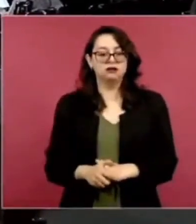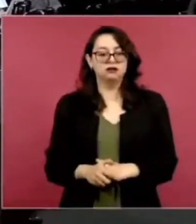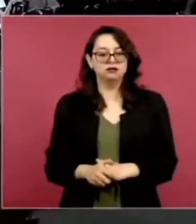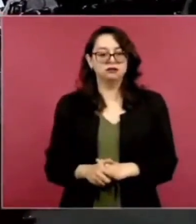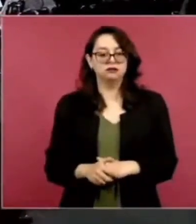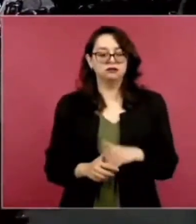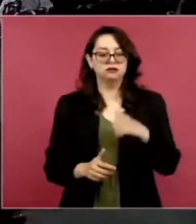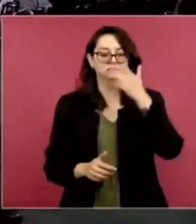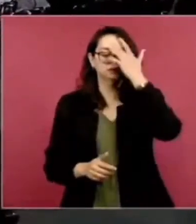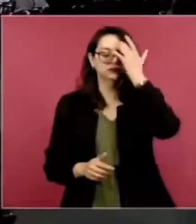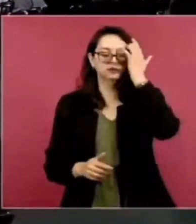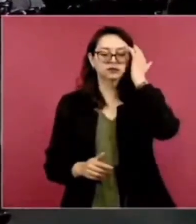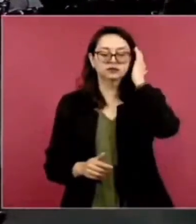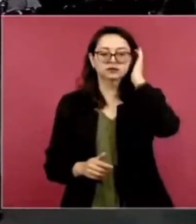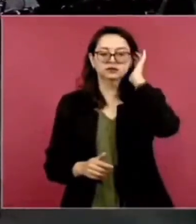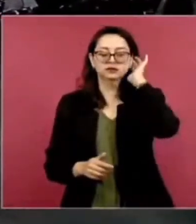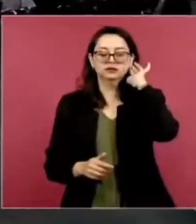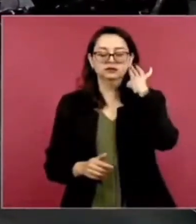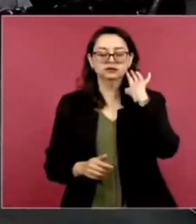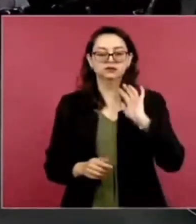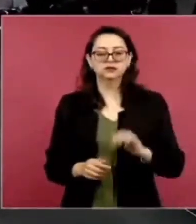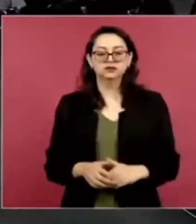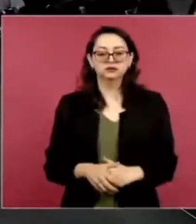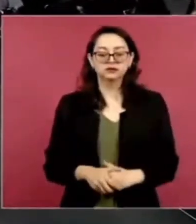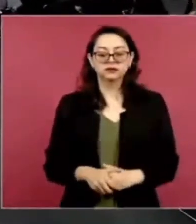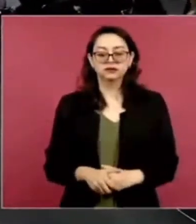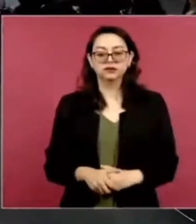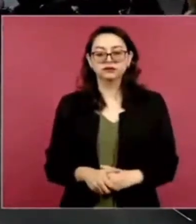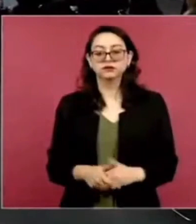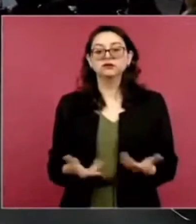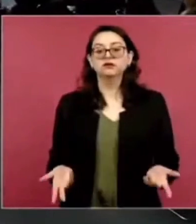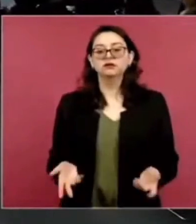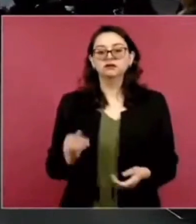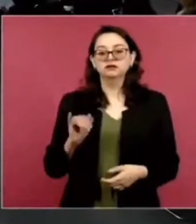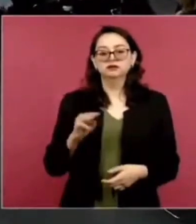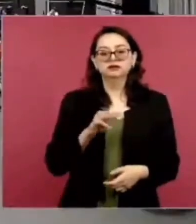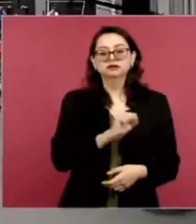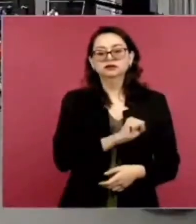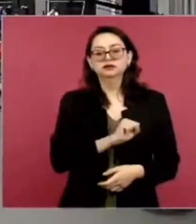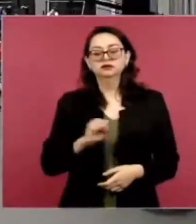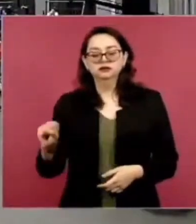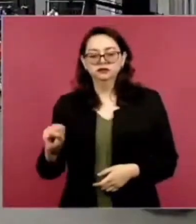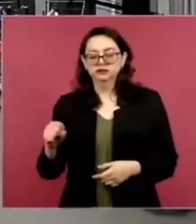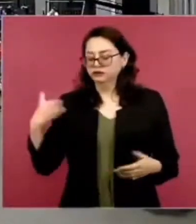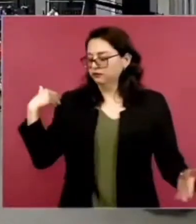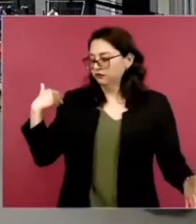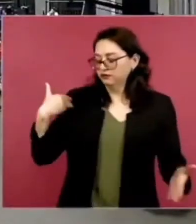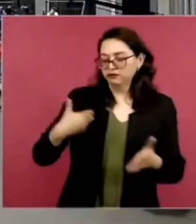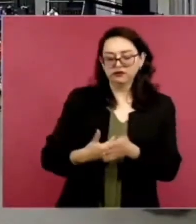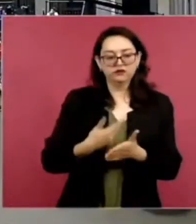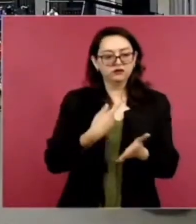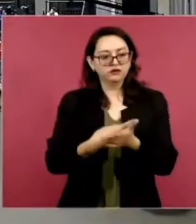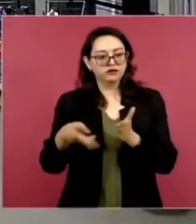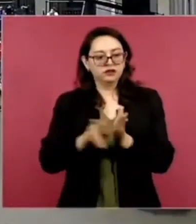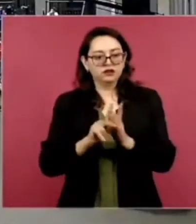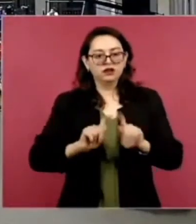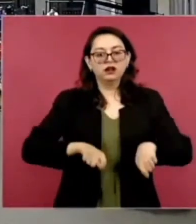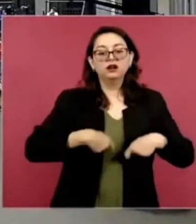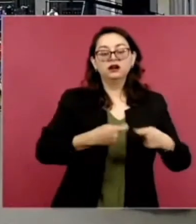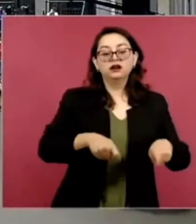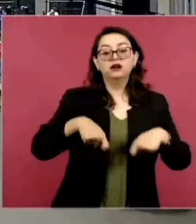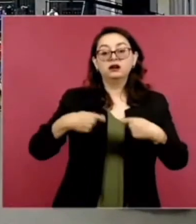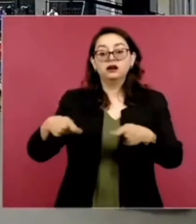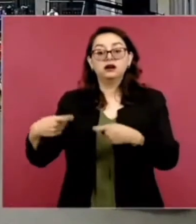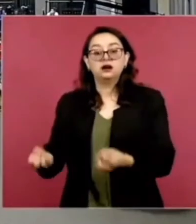hemos basificado? Por ejemplo, en el caso del Seguro Social. En el tiempo que llevamos. El régimen ordinario, más de